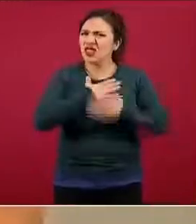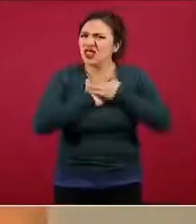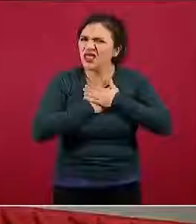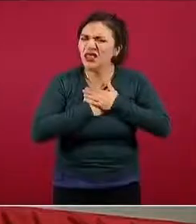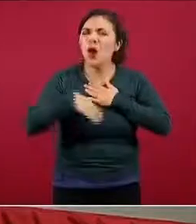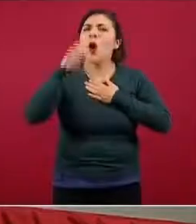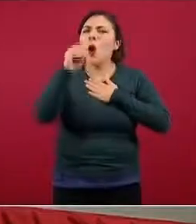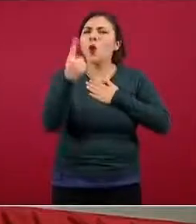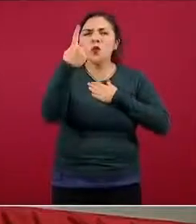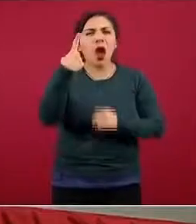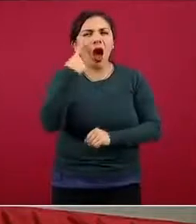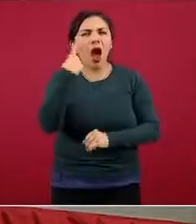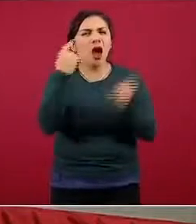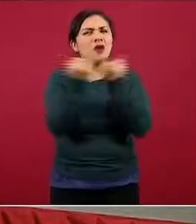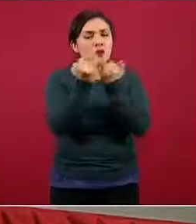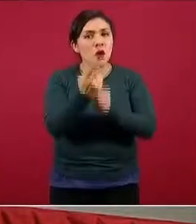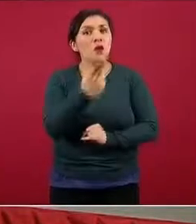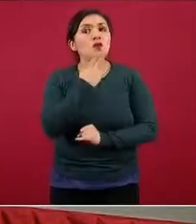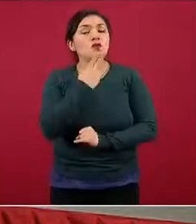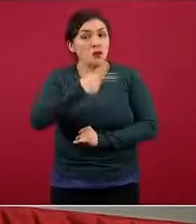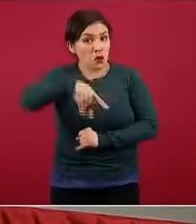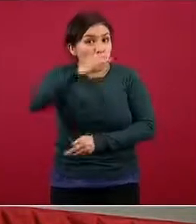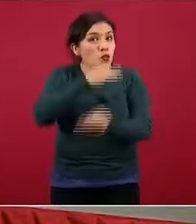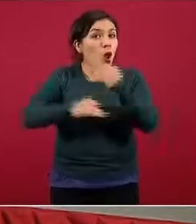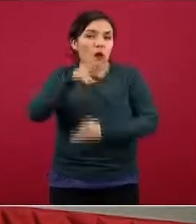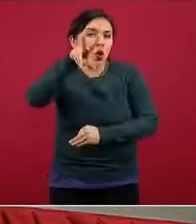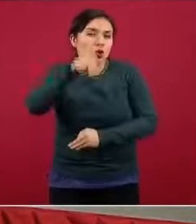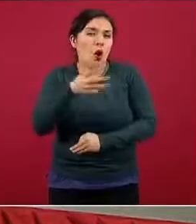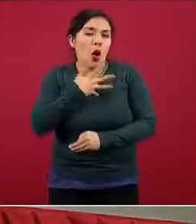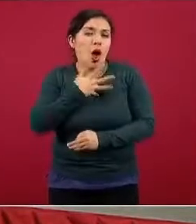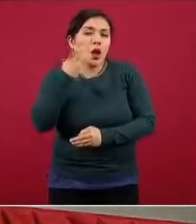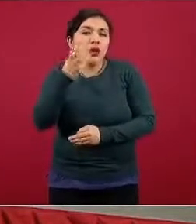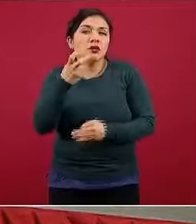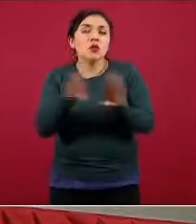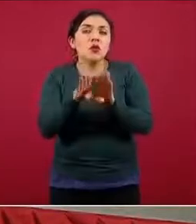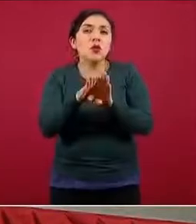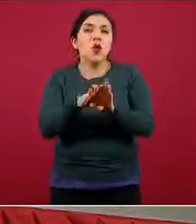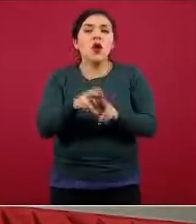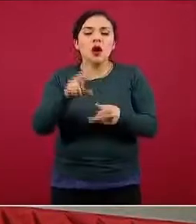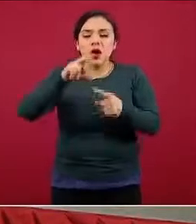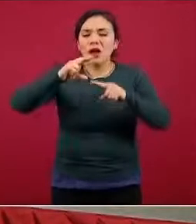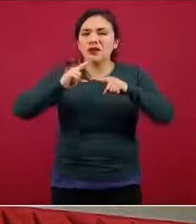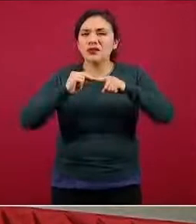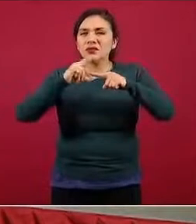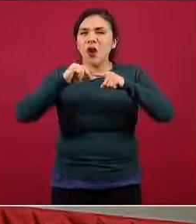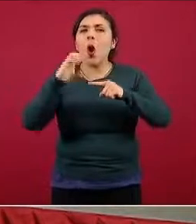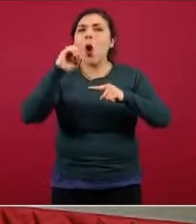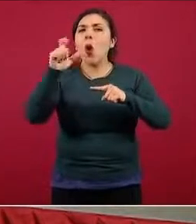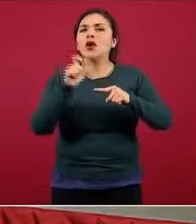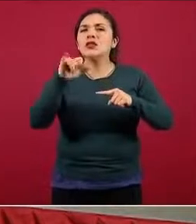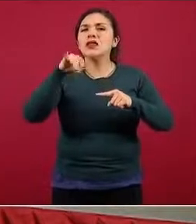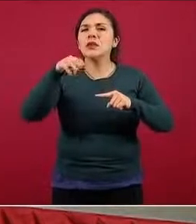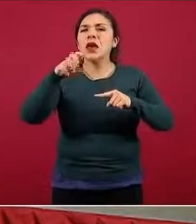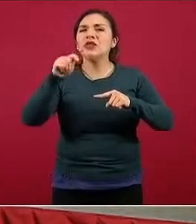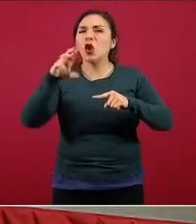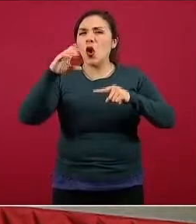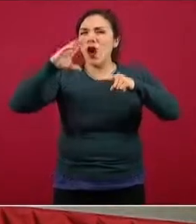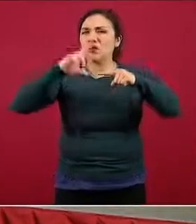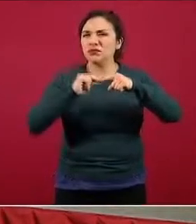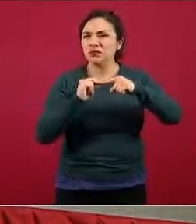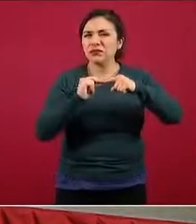y una cosa que ha sido muy útil, aunque sabemos que no todo mundo tiene acceso a los oxímetros, una parte del